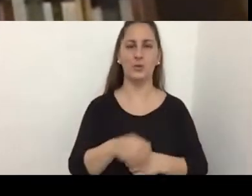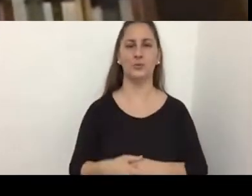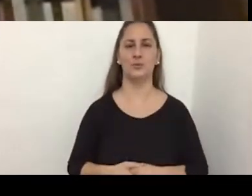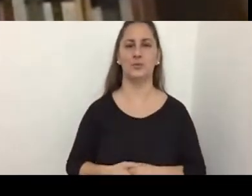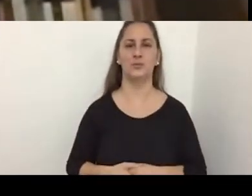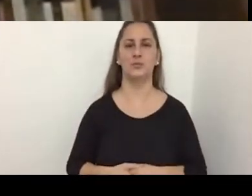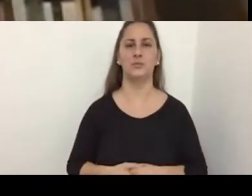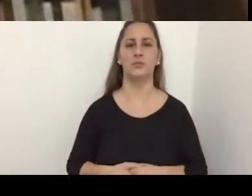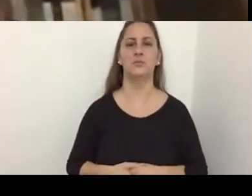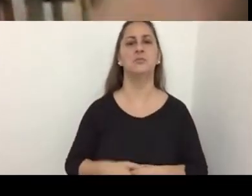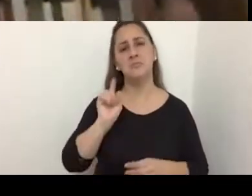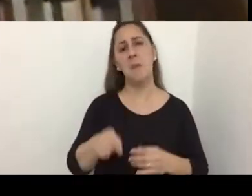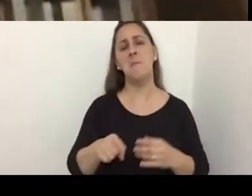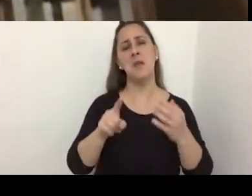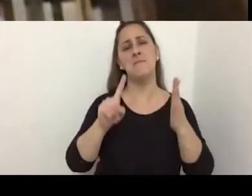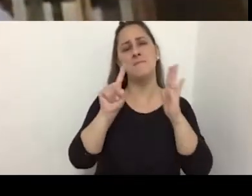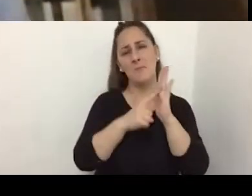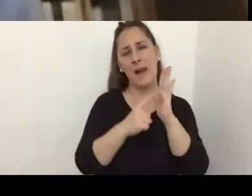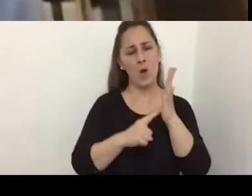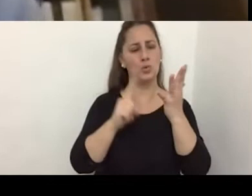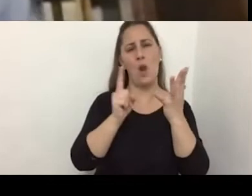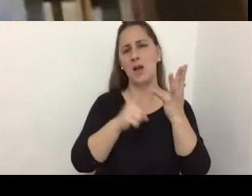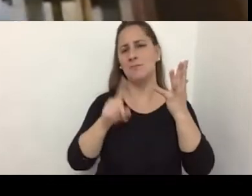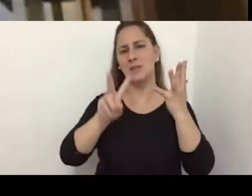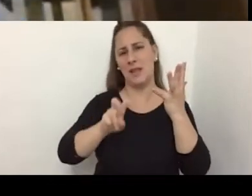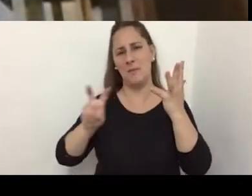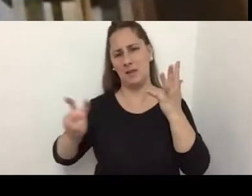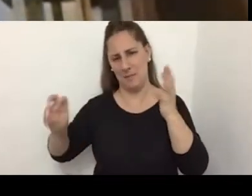puede haber cláusulas de otras temáticas también.